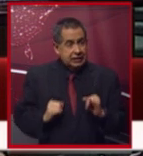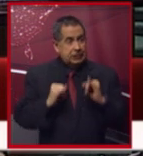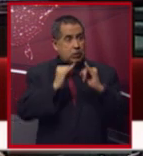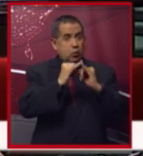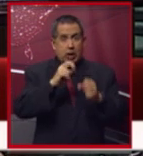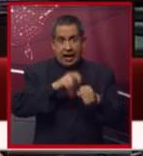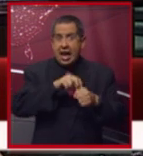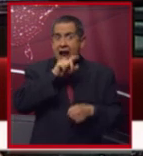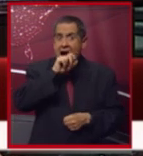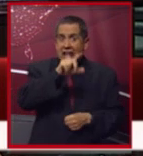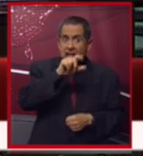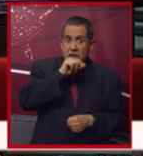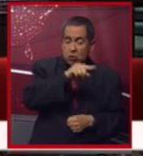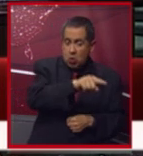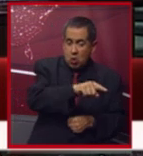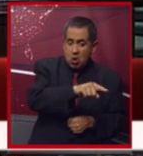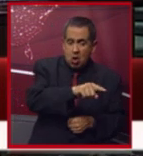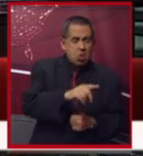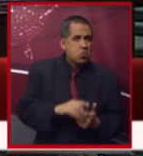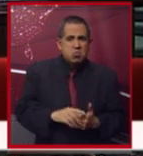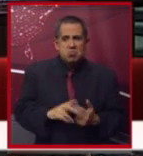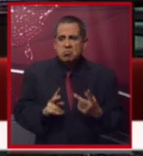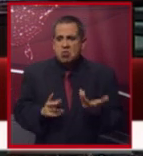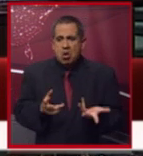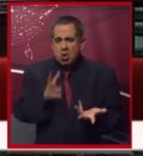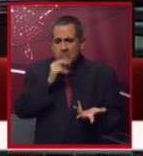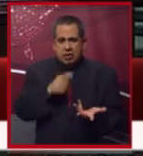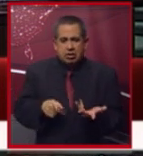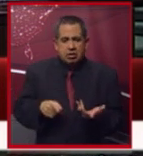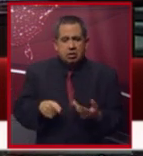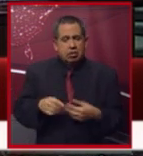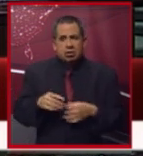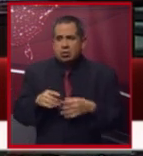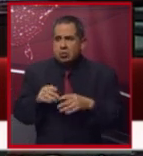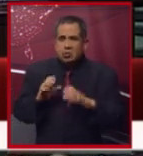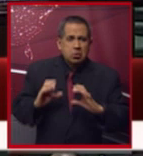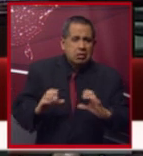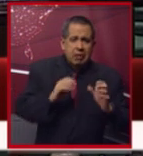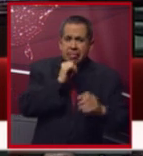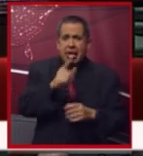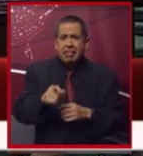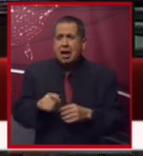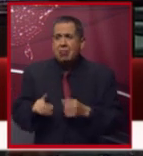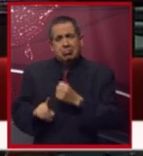había en Jalisco no fue capaz de impedir la declaratoria de alerta de género.